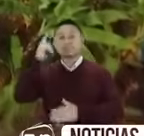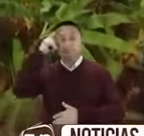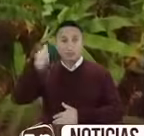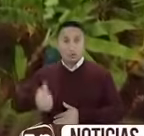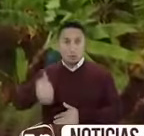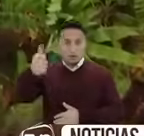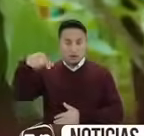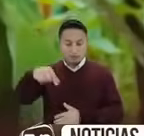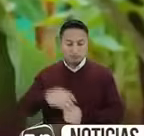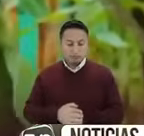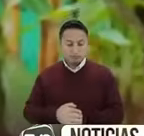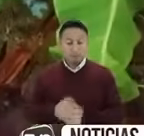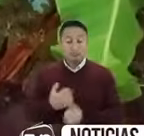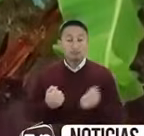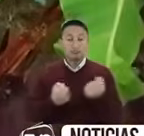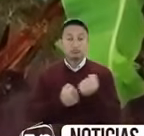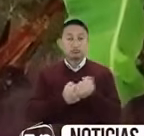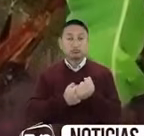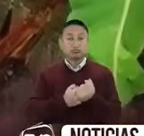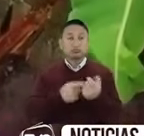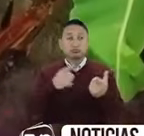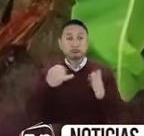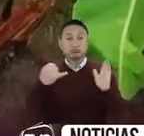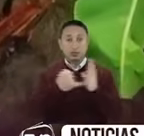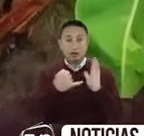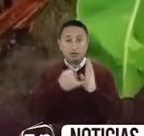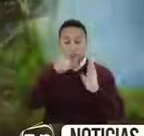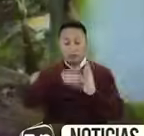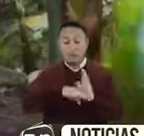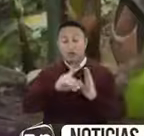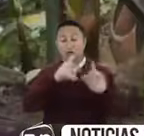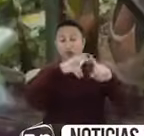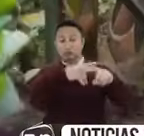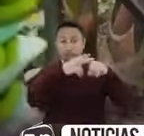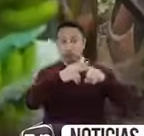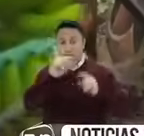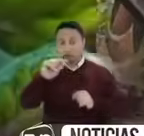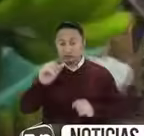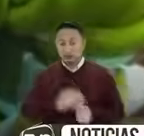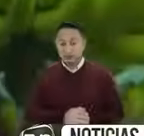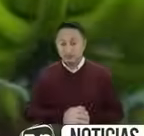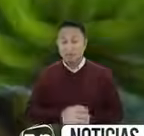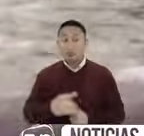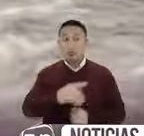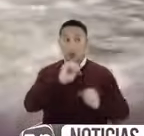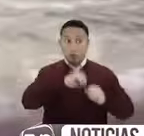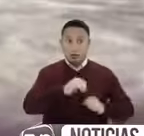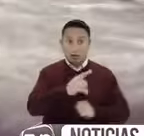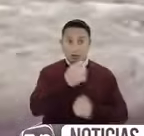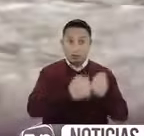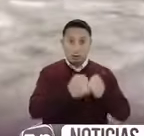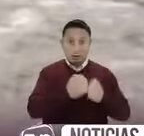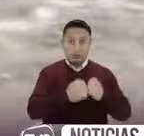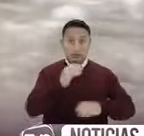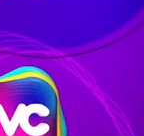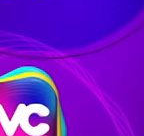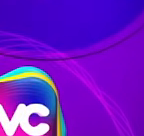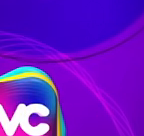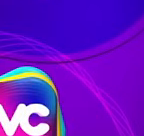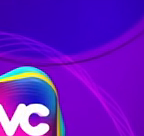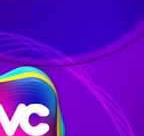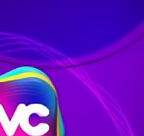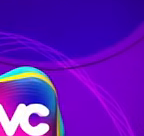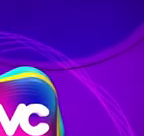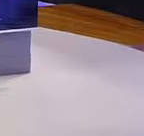con incentivos tributarios y créditos baratos a los sectores que puedan verse perjudicados con la firma de este acuerdo.